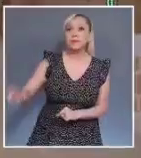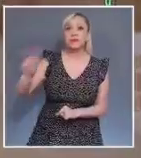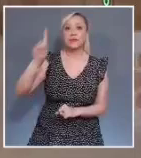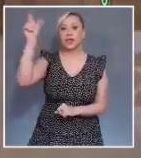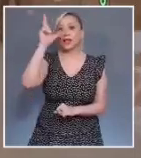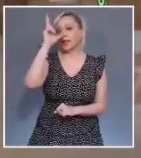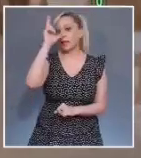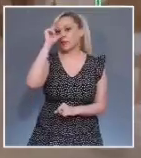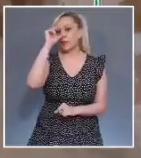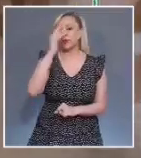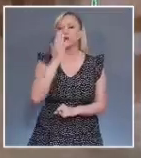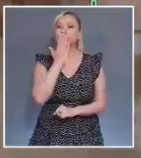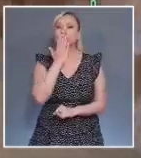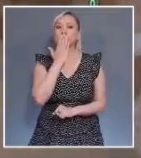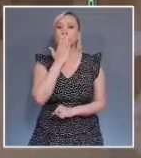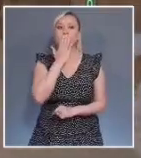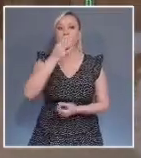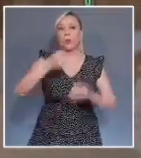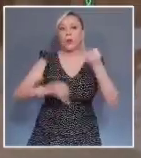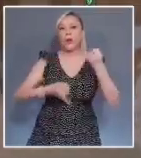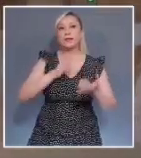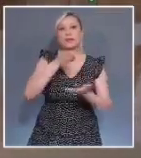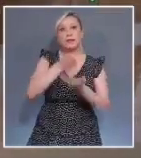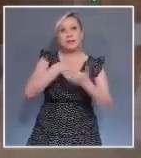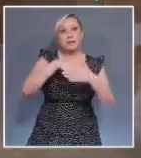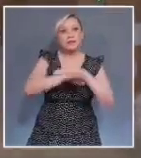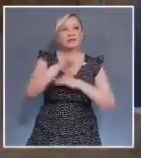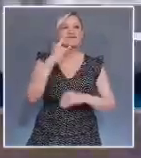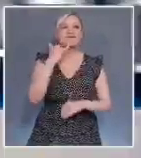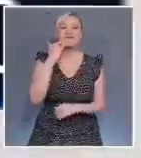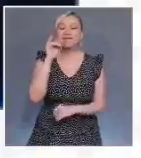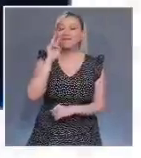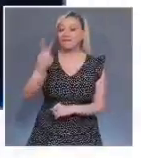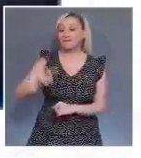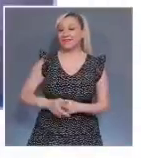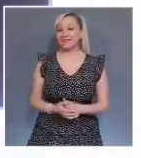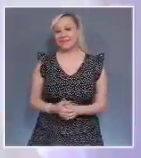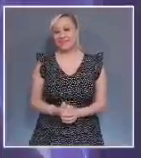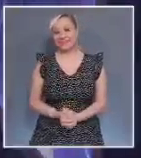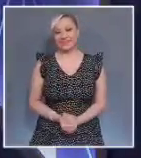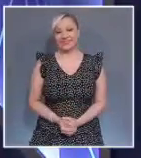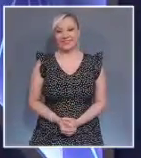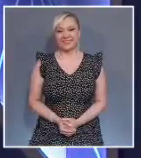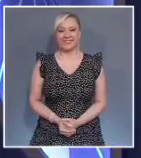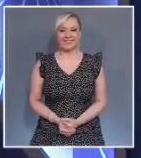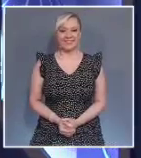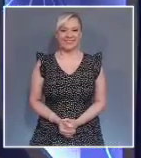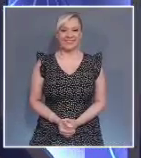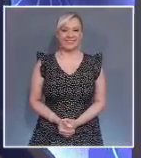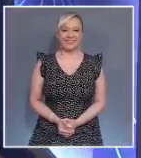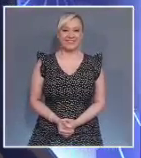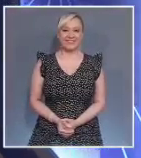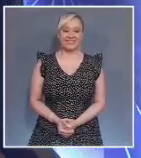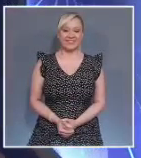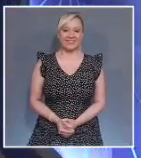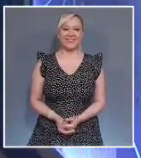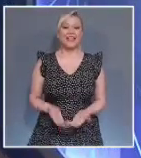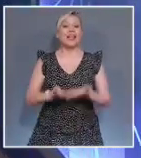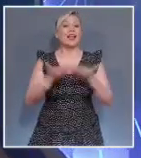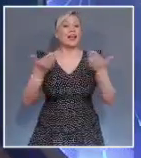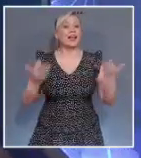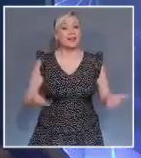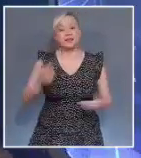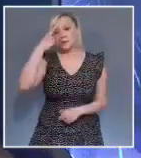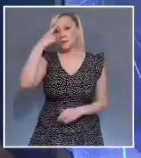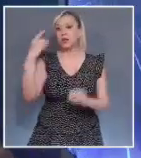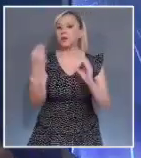Poder Informativo, José Luis Guerra García. Y al participar en un diplomado sobre